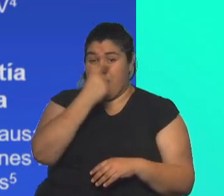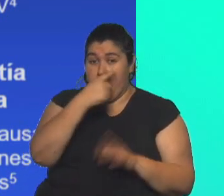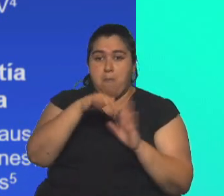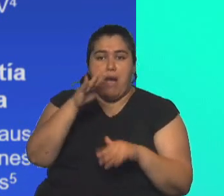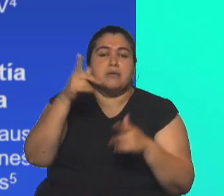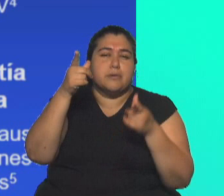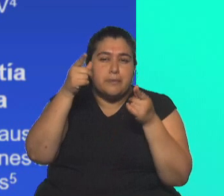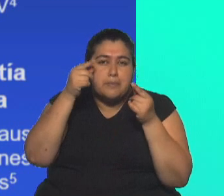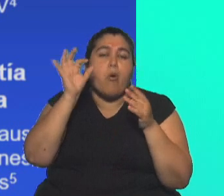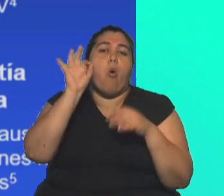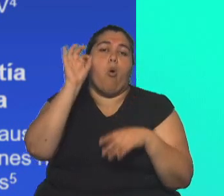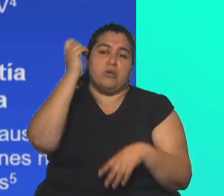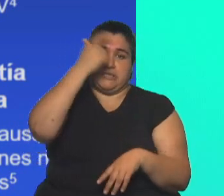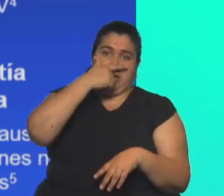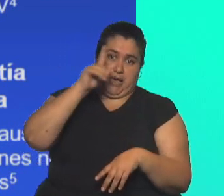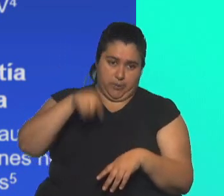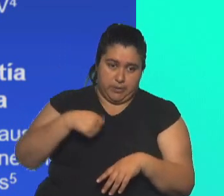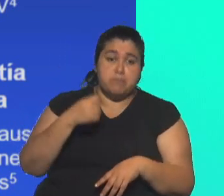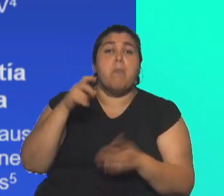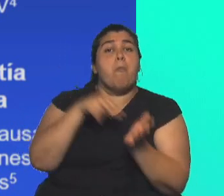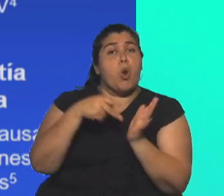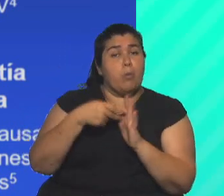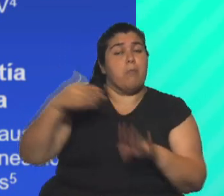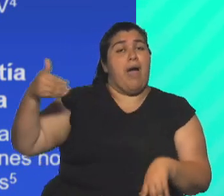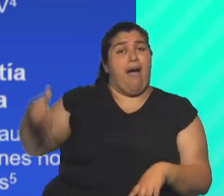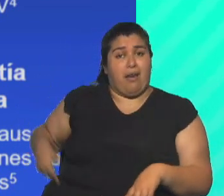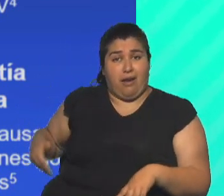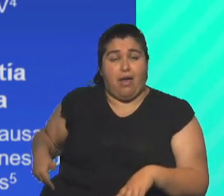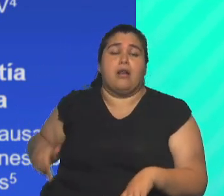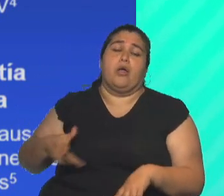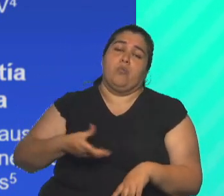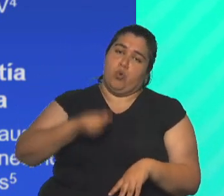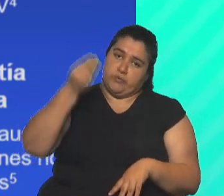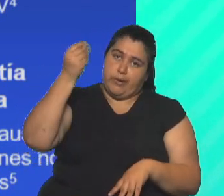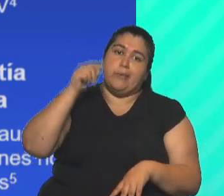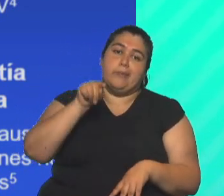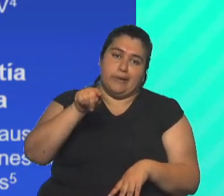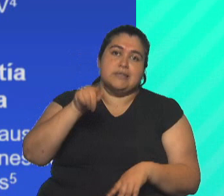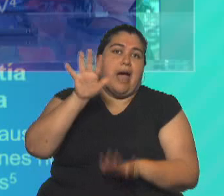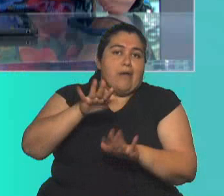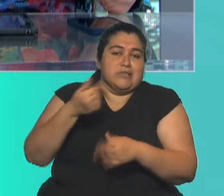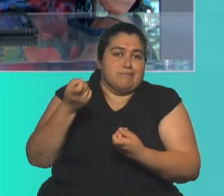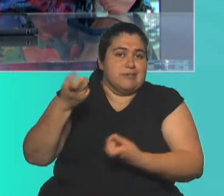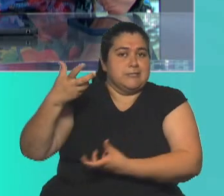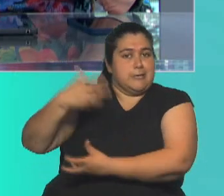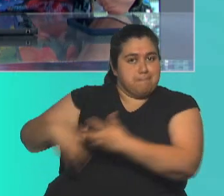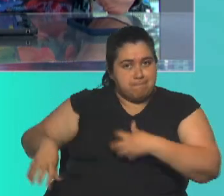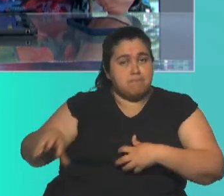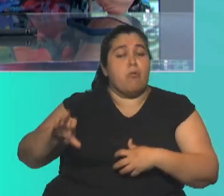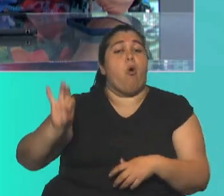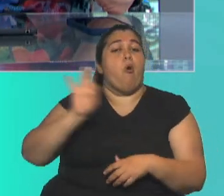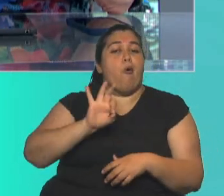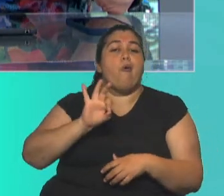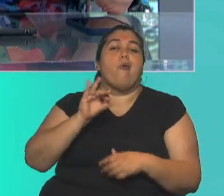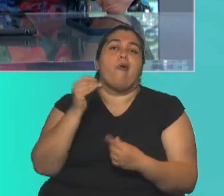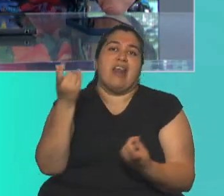en adultos. Sí. Problemas renales. Claro. Muchas veces llevan incluso al trasplante renal o a